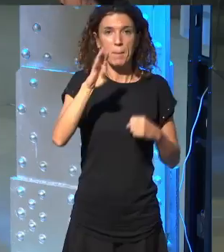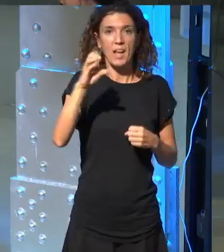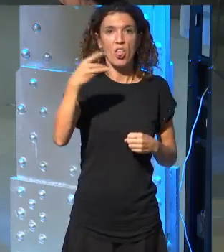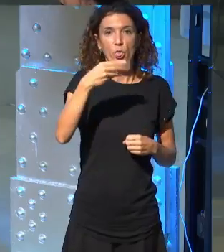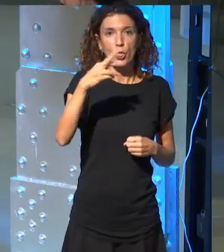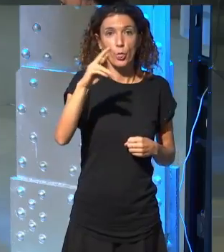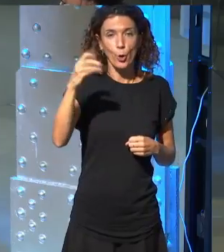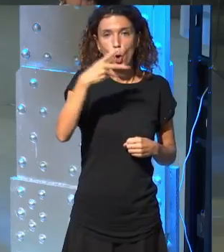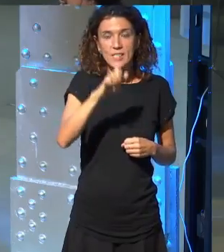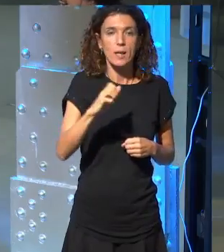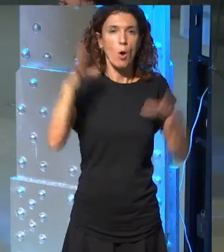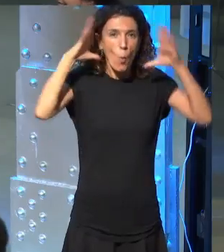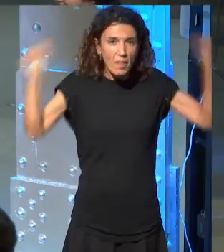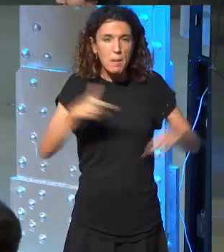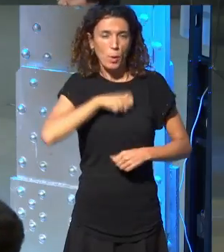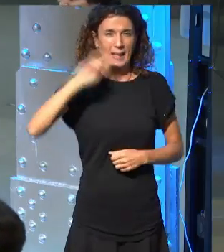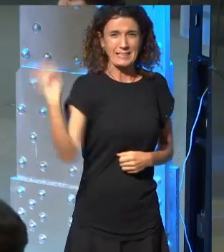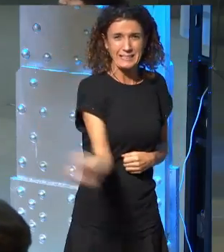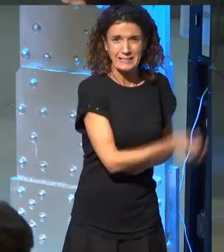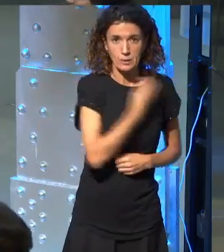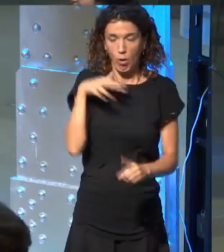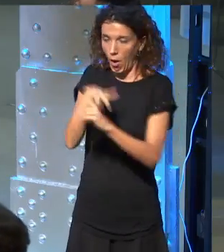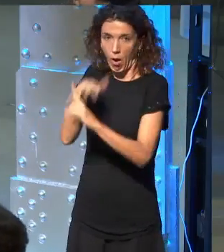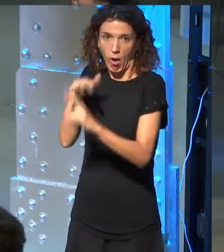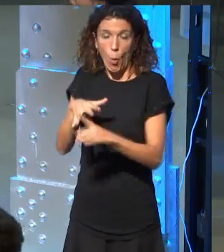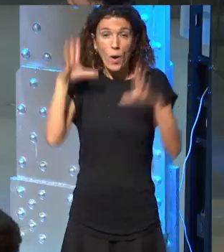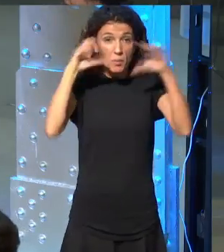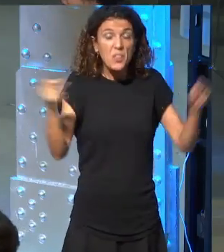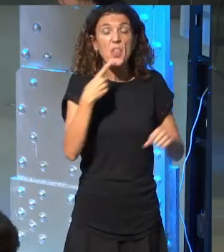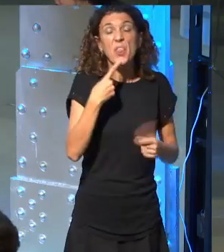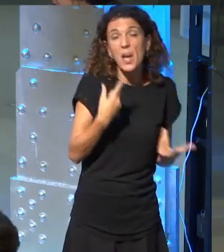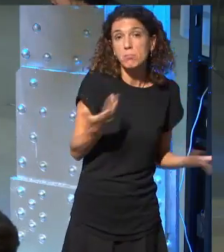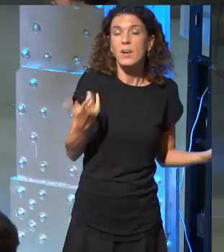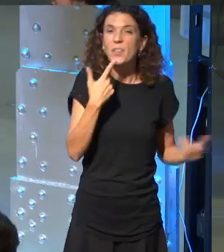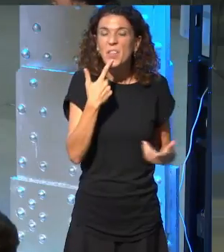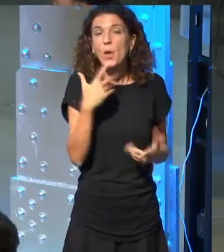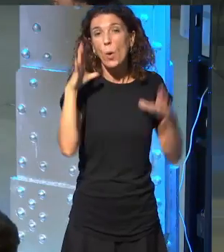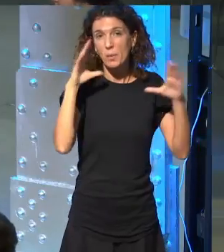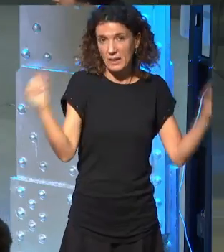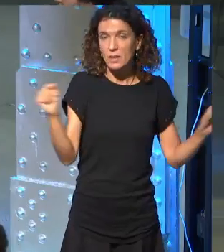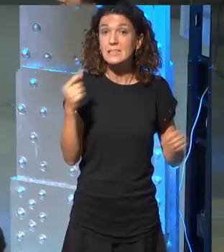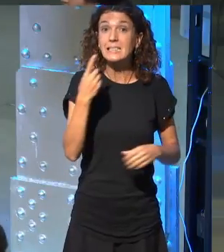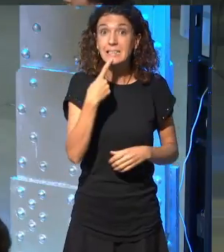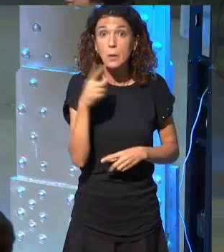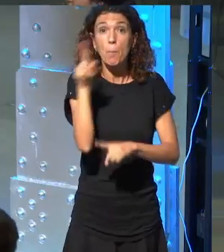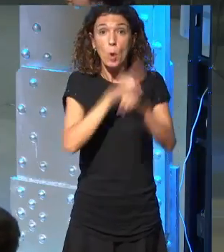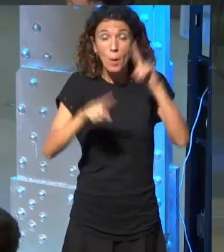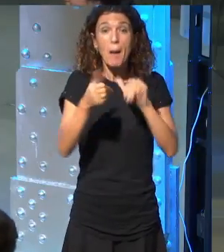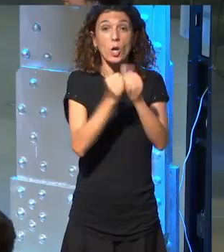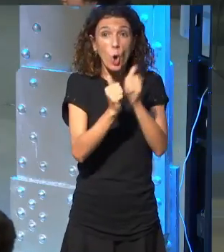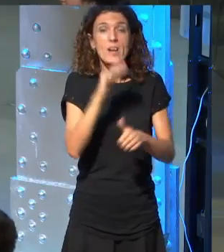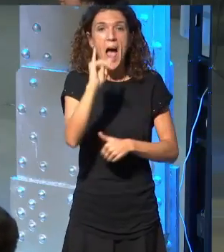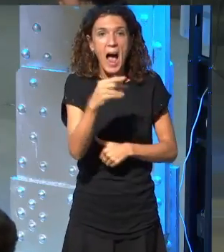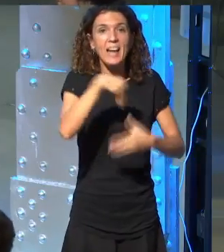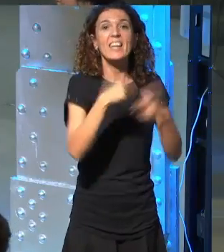la policía, la Guardia Civil. La Guardia Civil diciendo que, bueno, esto me entraba muy bien, ¿eh? Dijeron, si tienes problemas con los clones, ven